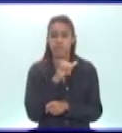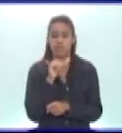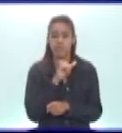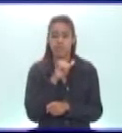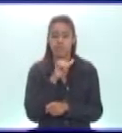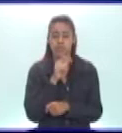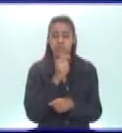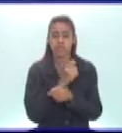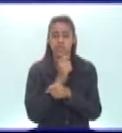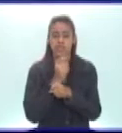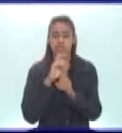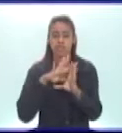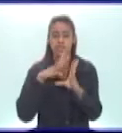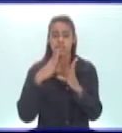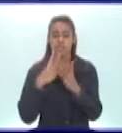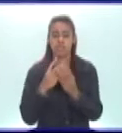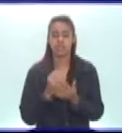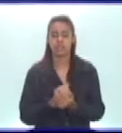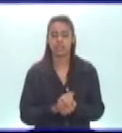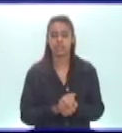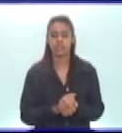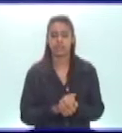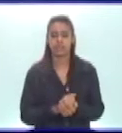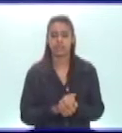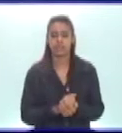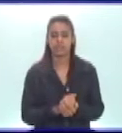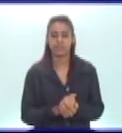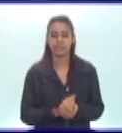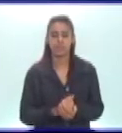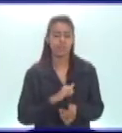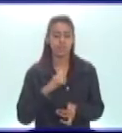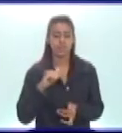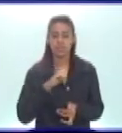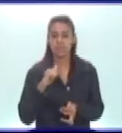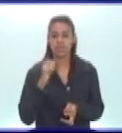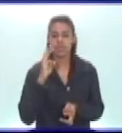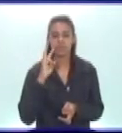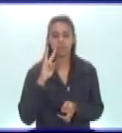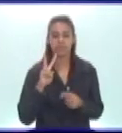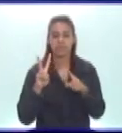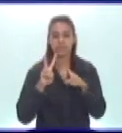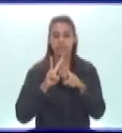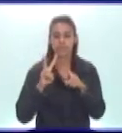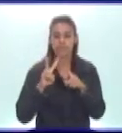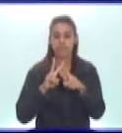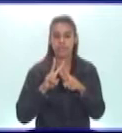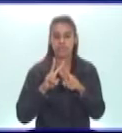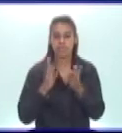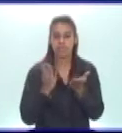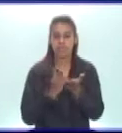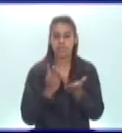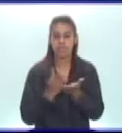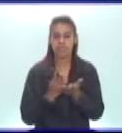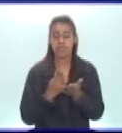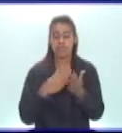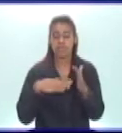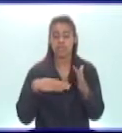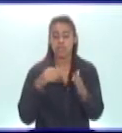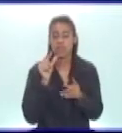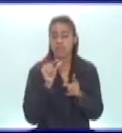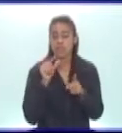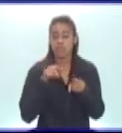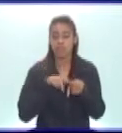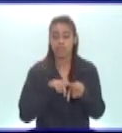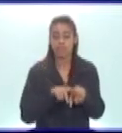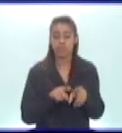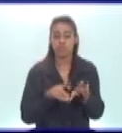la enseñanza general. Por lo tanto, el niño debe visualizar las teleclases en compañía de un adulto,